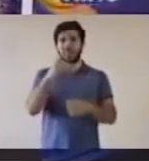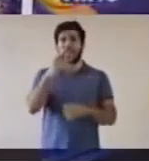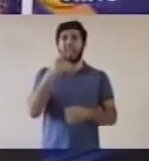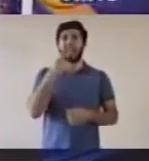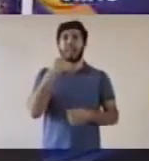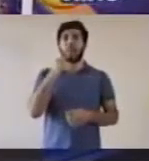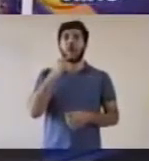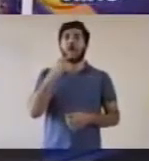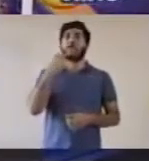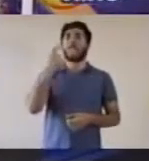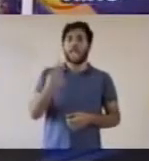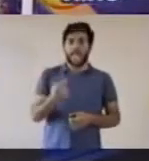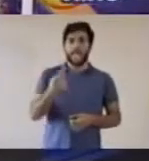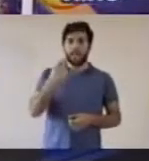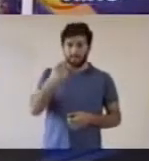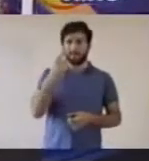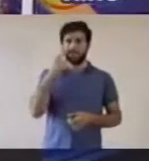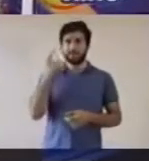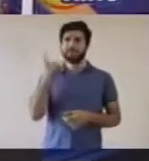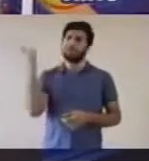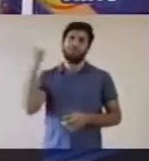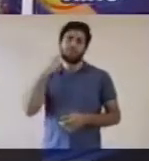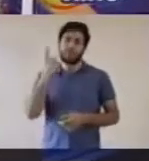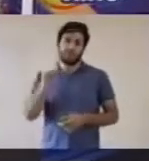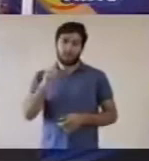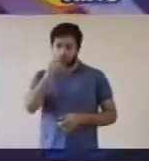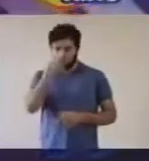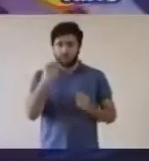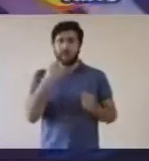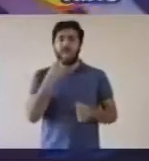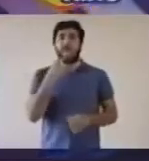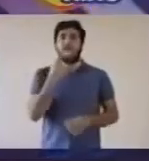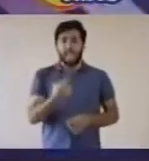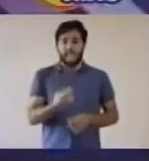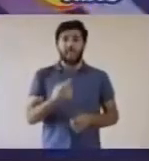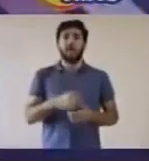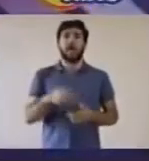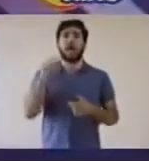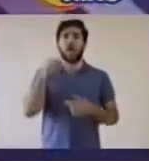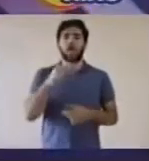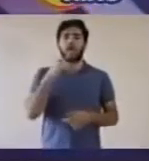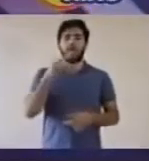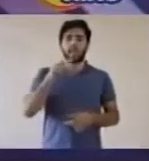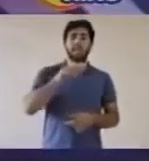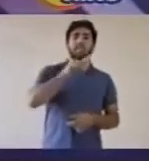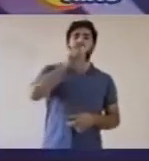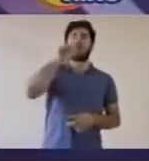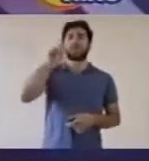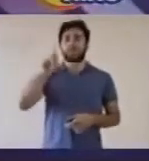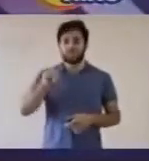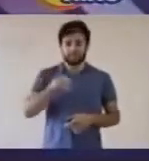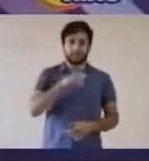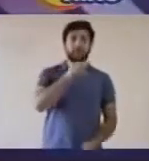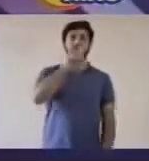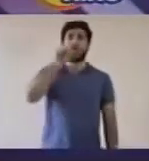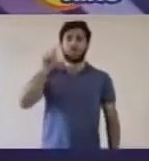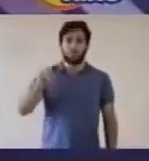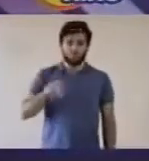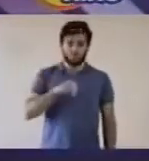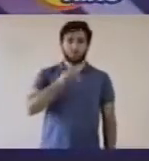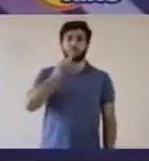nuestra boca. ¿La sacamos todos? Muy bien. Bueno, ahora vamos a hacer círculos. Sigue mi dedo.